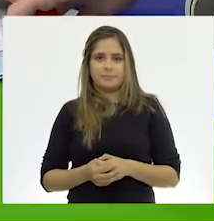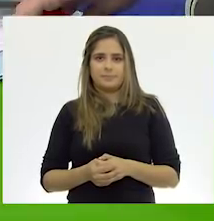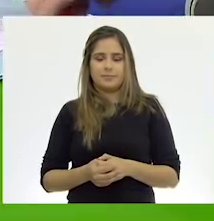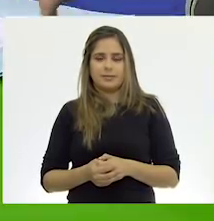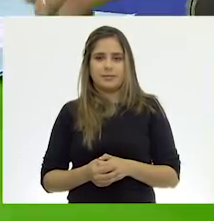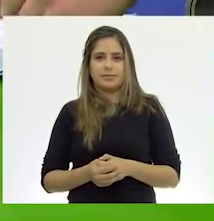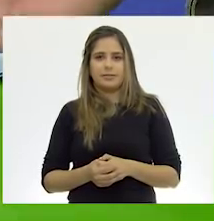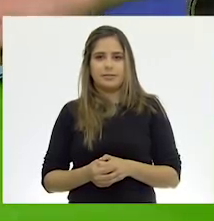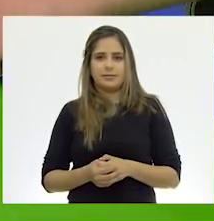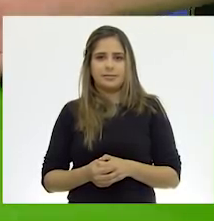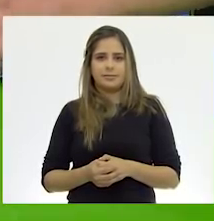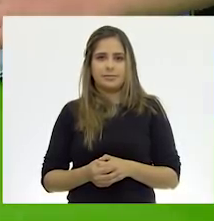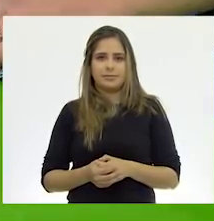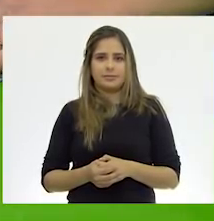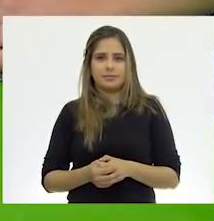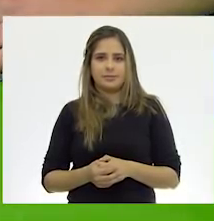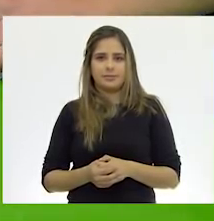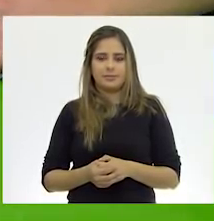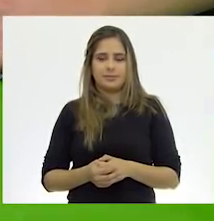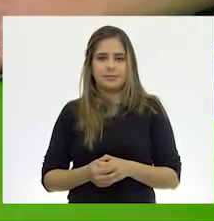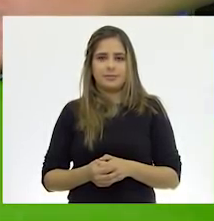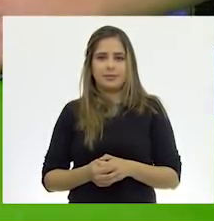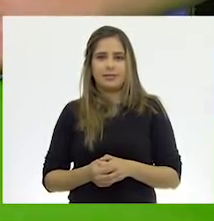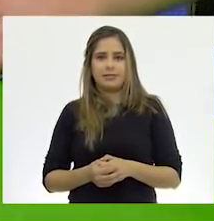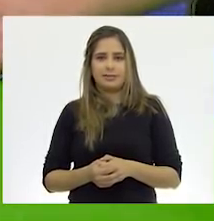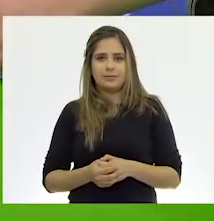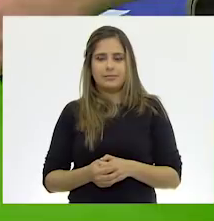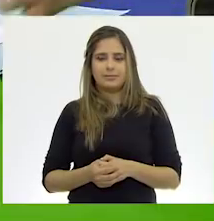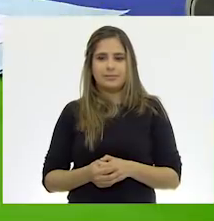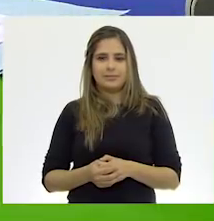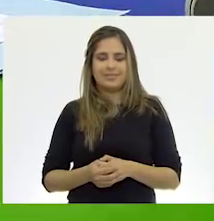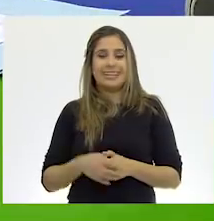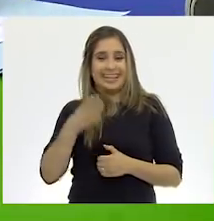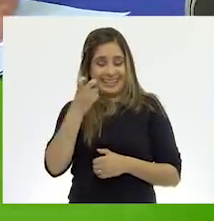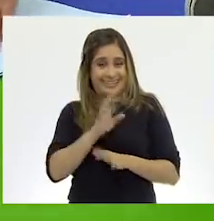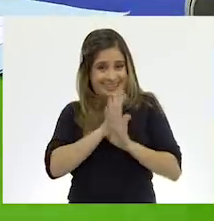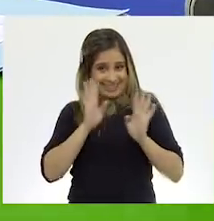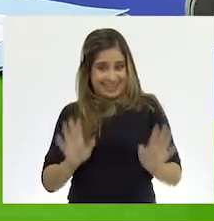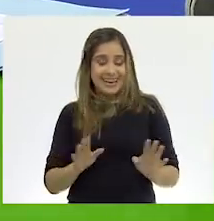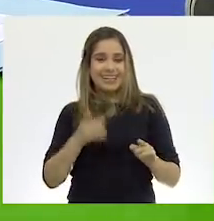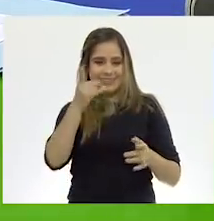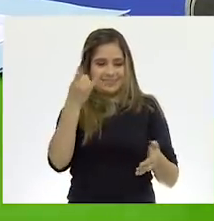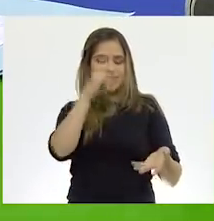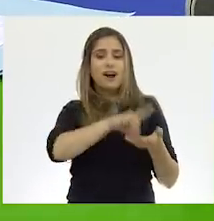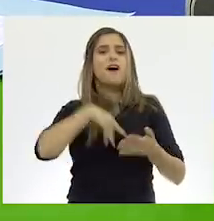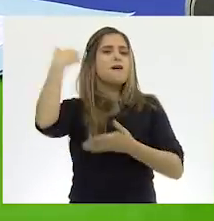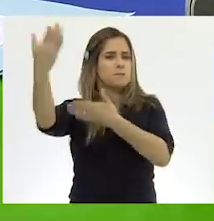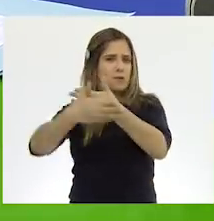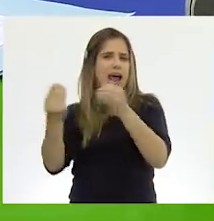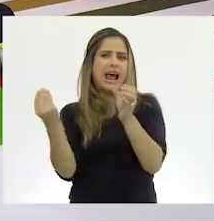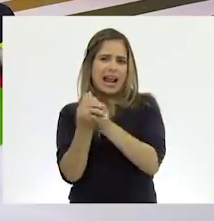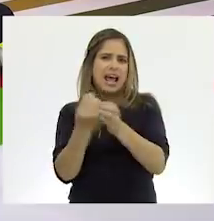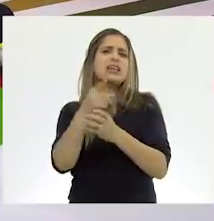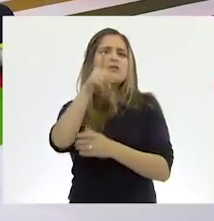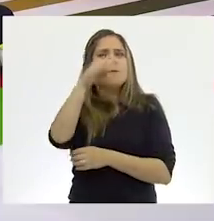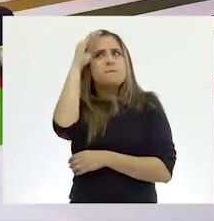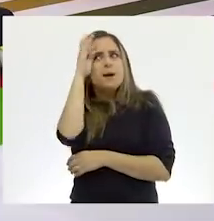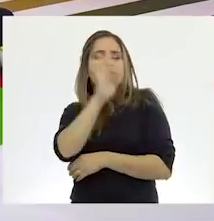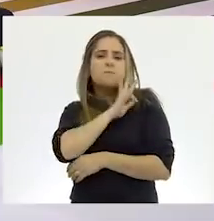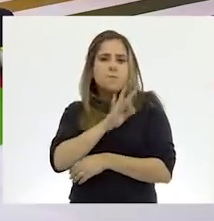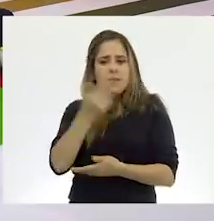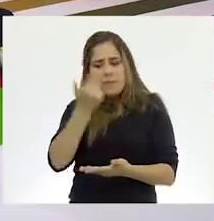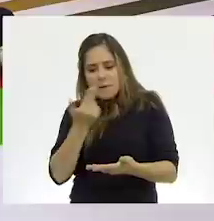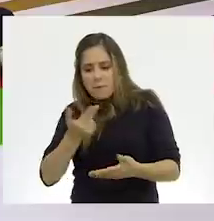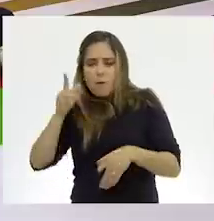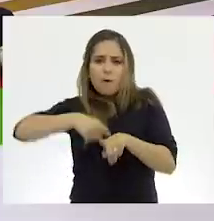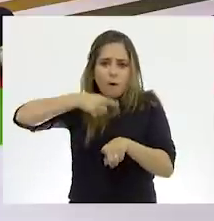Y no te preocupes si no queda tan bien a la primera. En la siguiente sesión vamos a estar viendo si lo podemos mejorar todavía más.